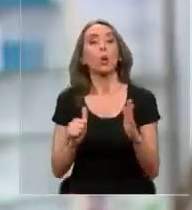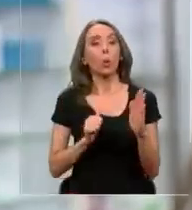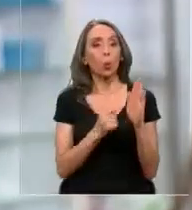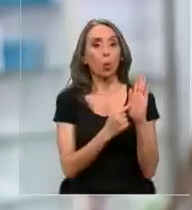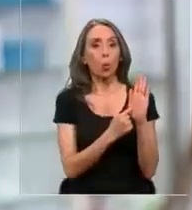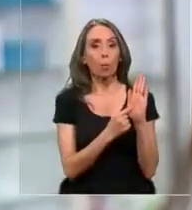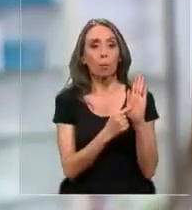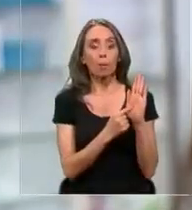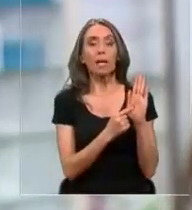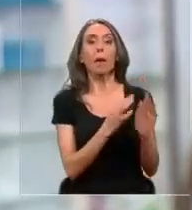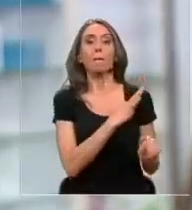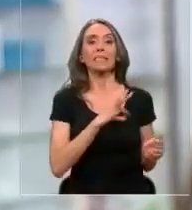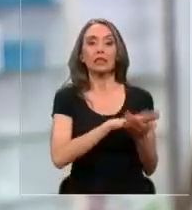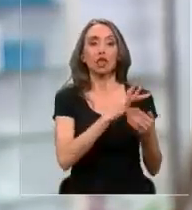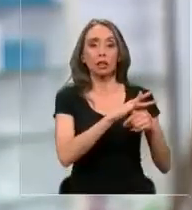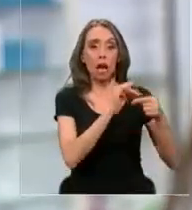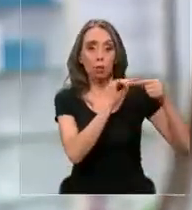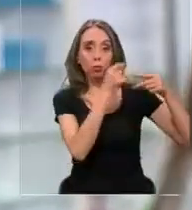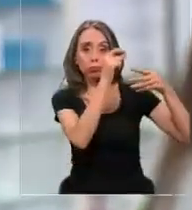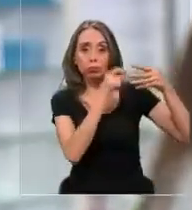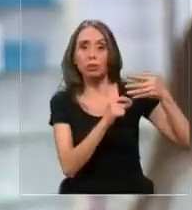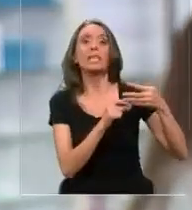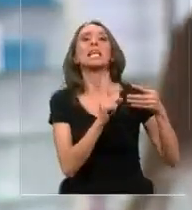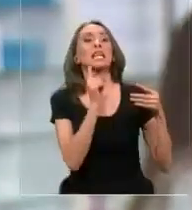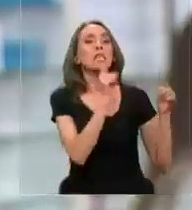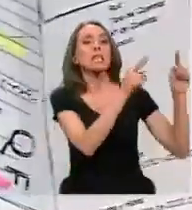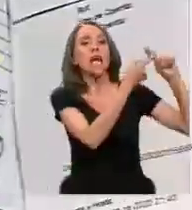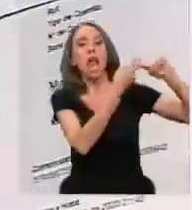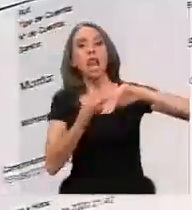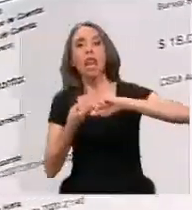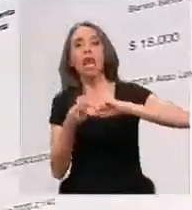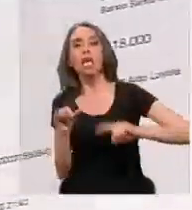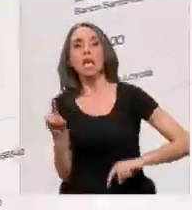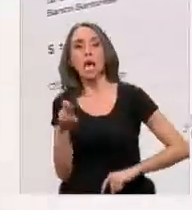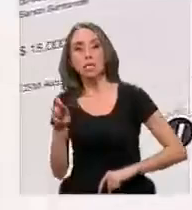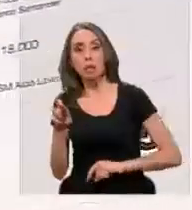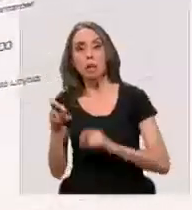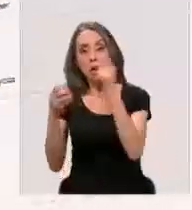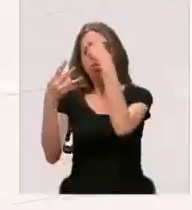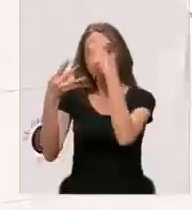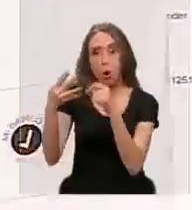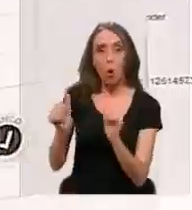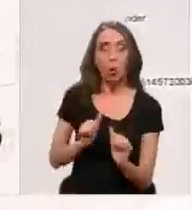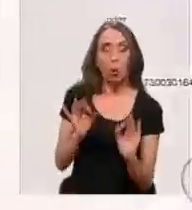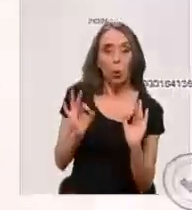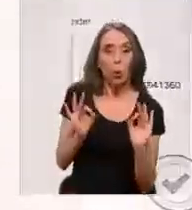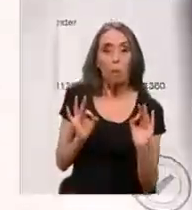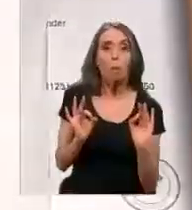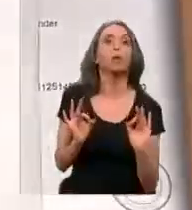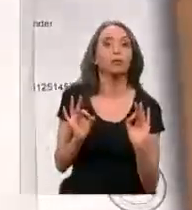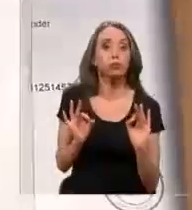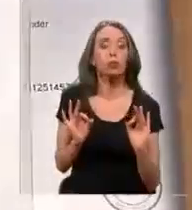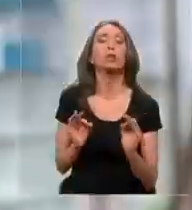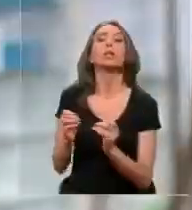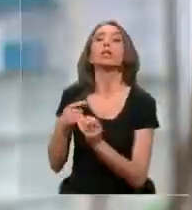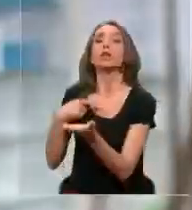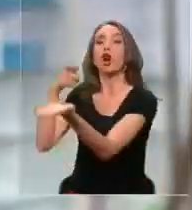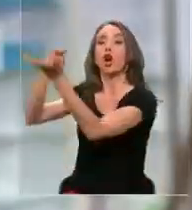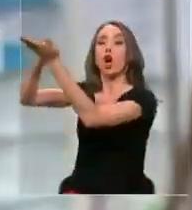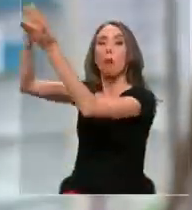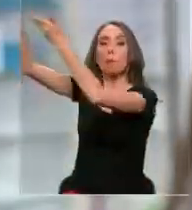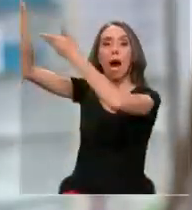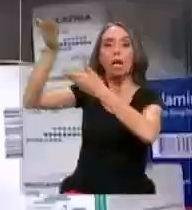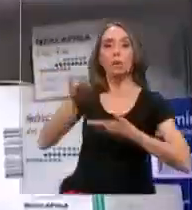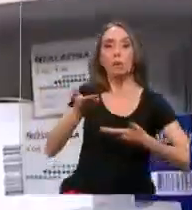exigencias de nuestro ministerio de salud en este caso del instituto de salud pública y cumpliendo con esas condiciones y con eso nosotros procedemos a importarlo